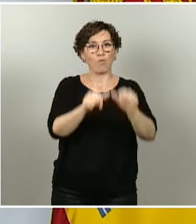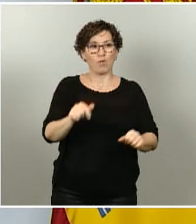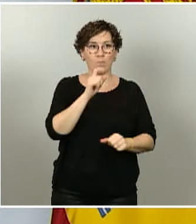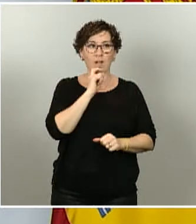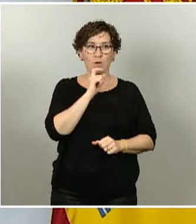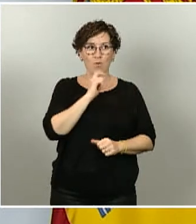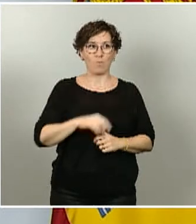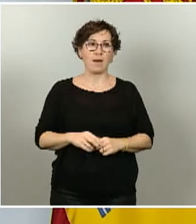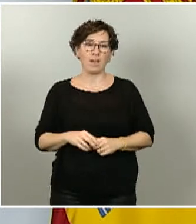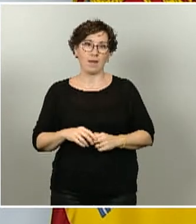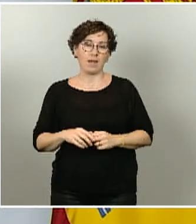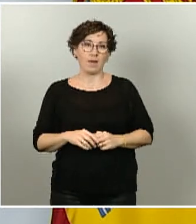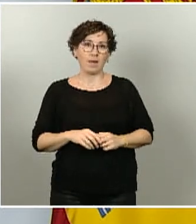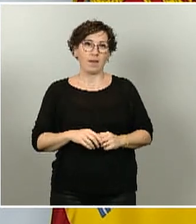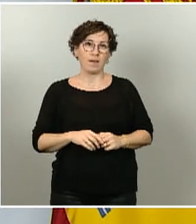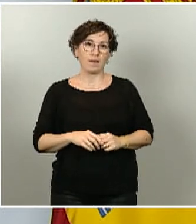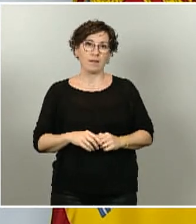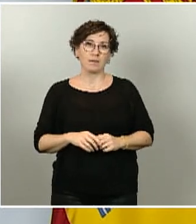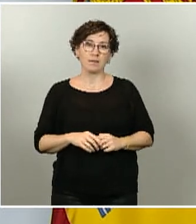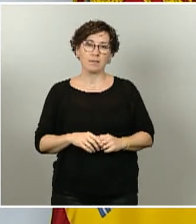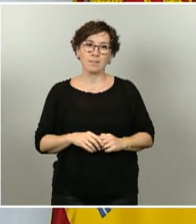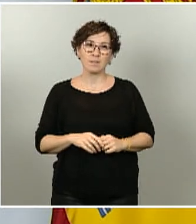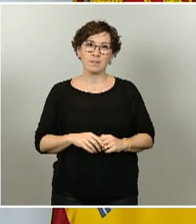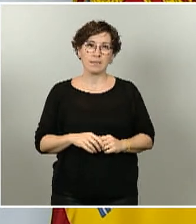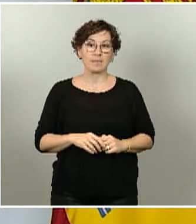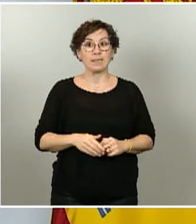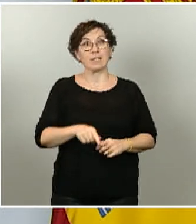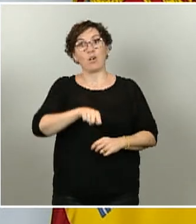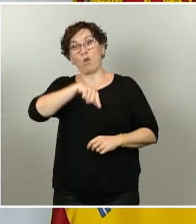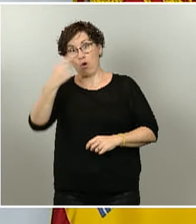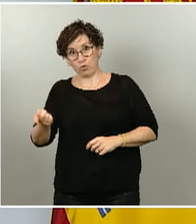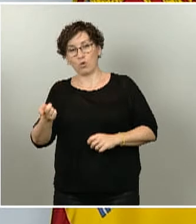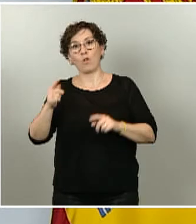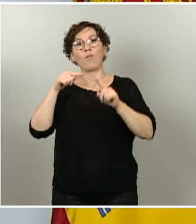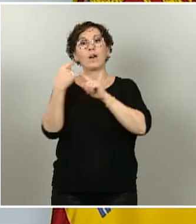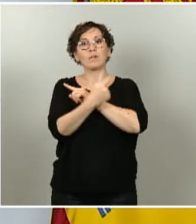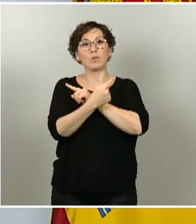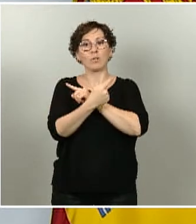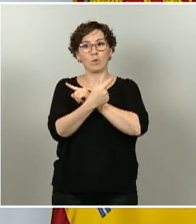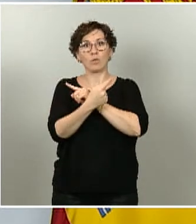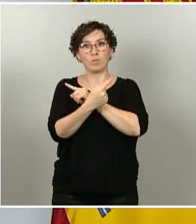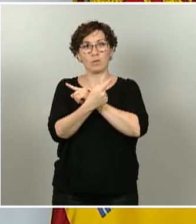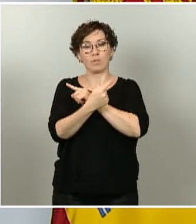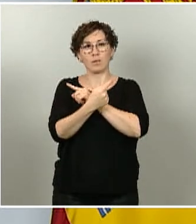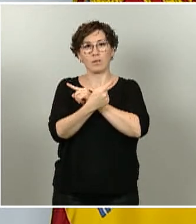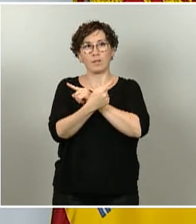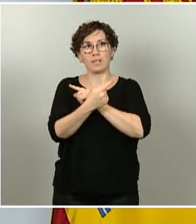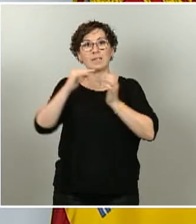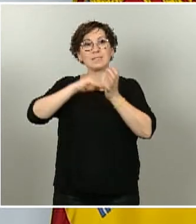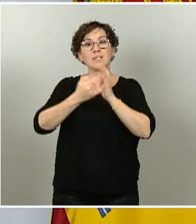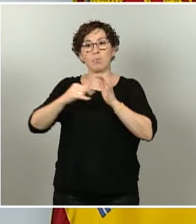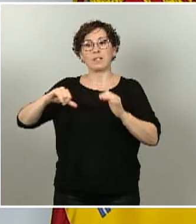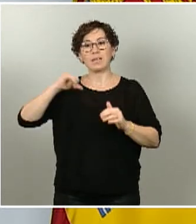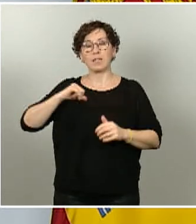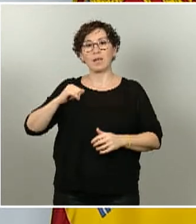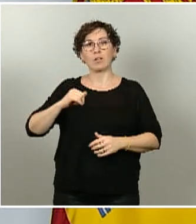resulta determinante en este contexto, y es la capacidad de gestión del conjunto de los sistemas sanitarios, en nuestro caso un único Sistema